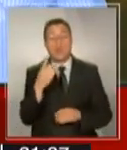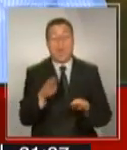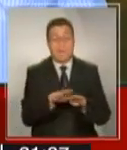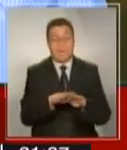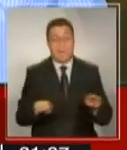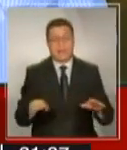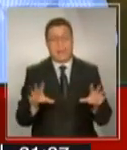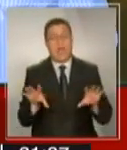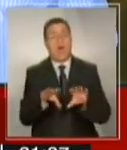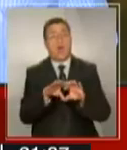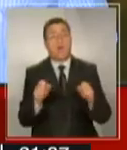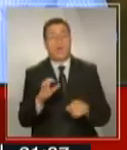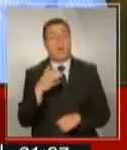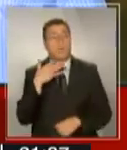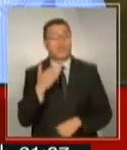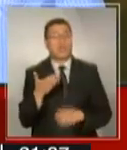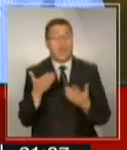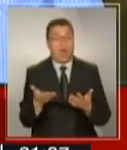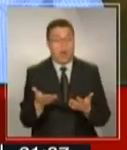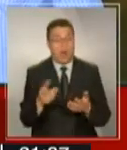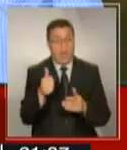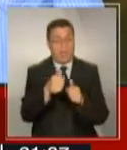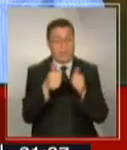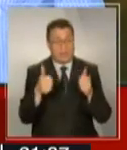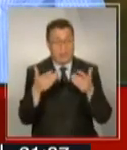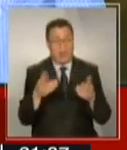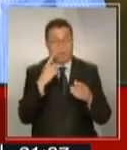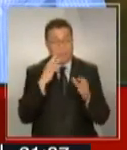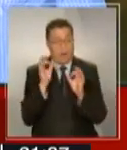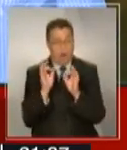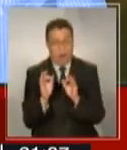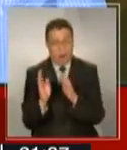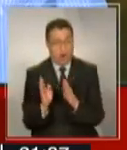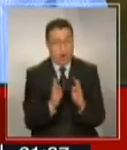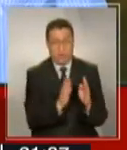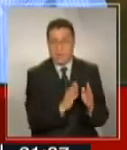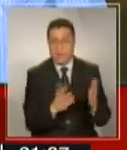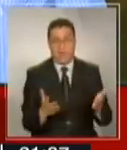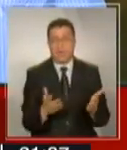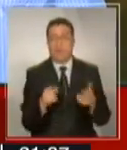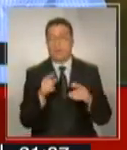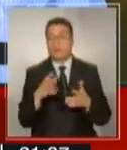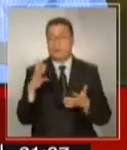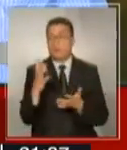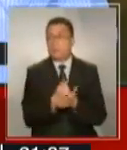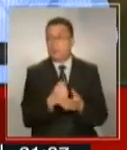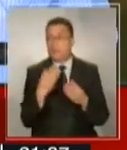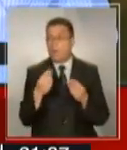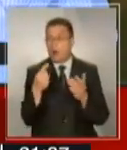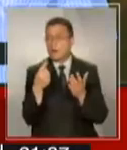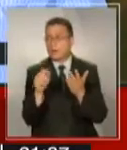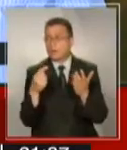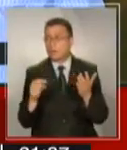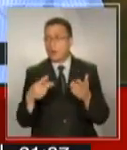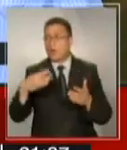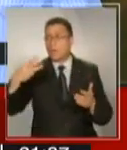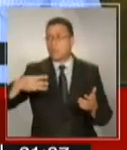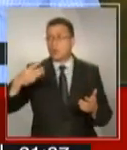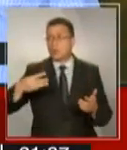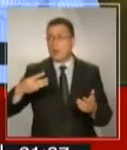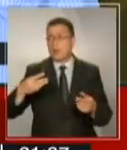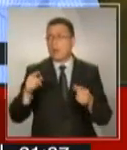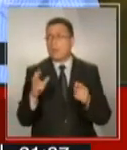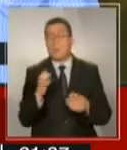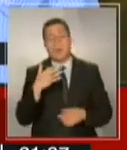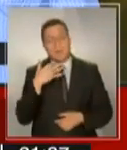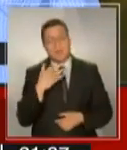actual directiva, según muchos al interior del partido, ha ordenado la colectividad, logró un súper buen resultado en las municipales, ¿por qué tienen